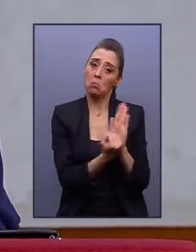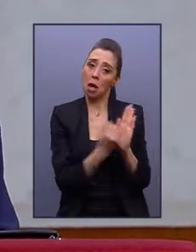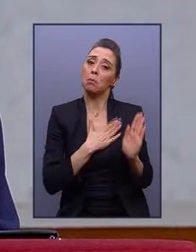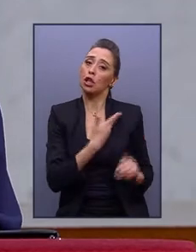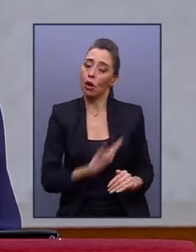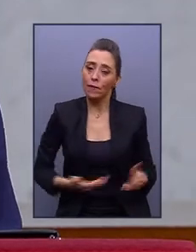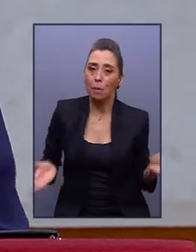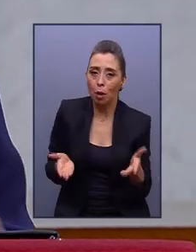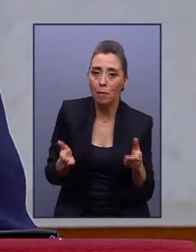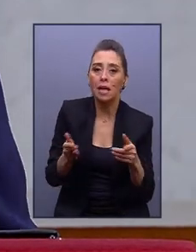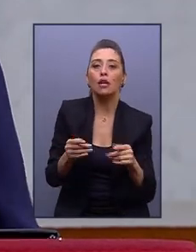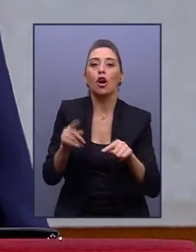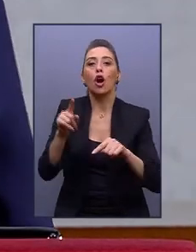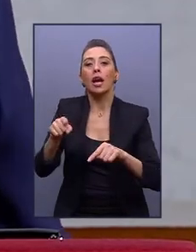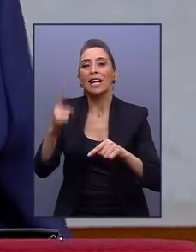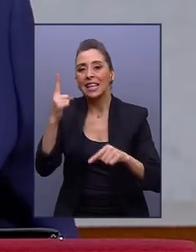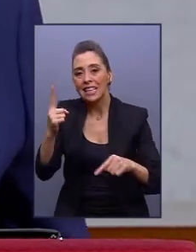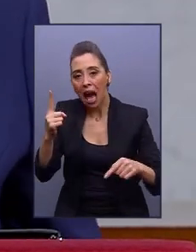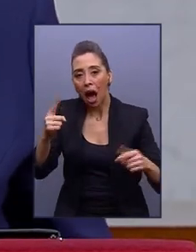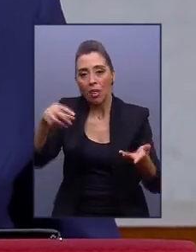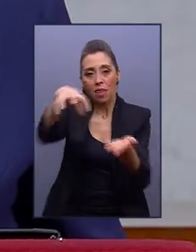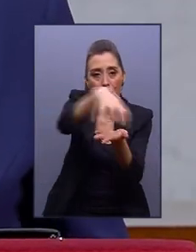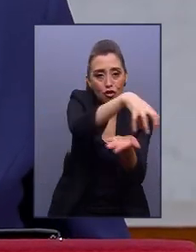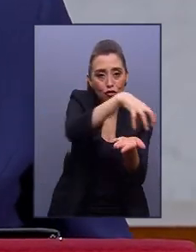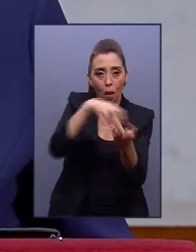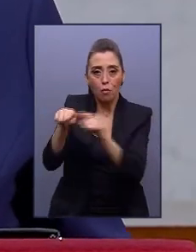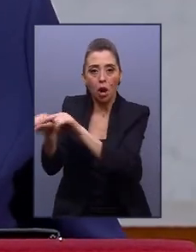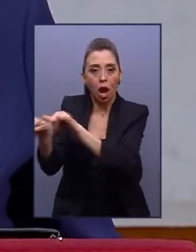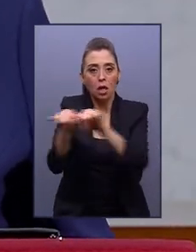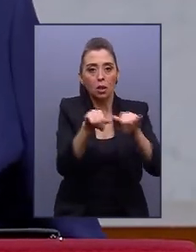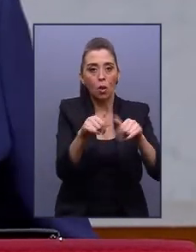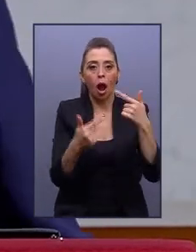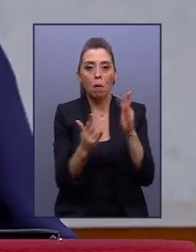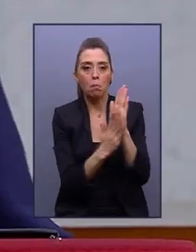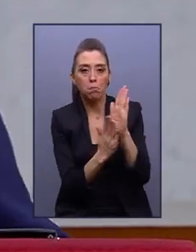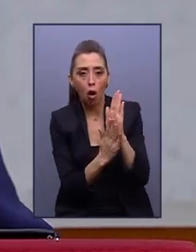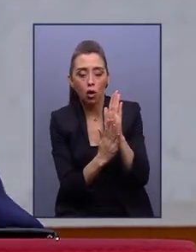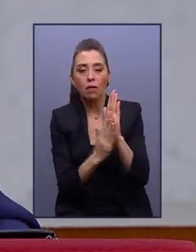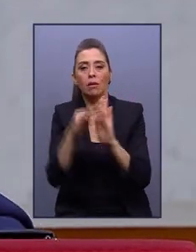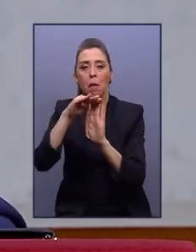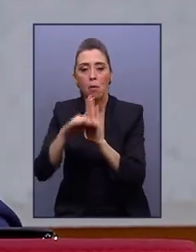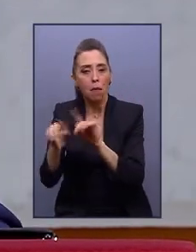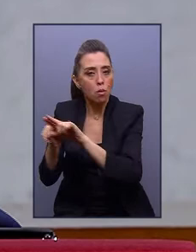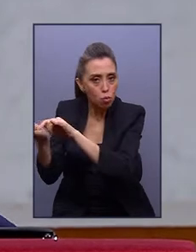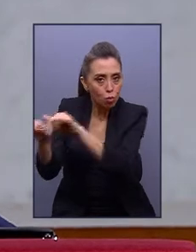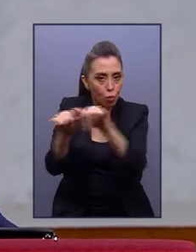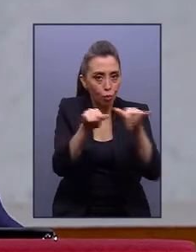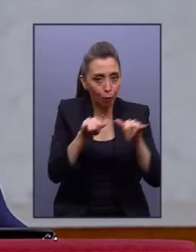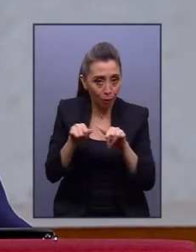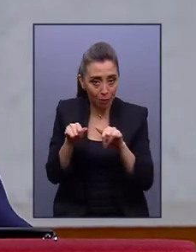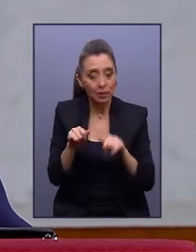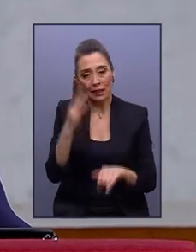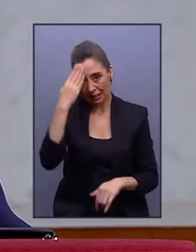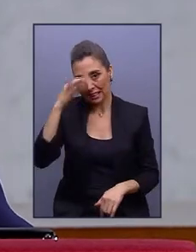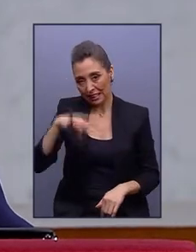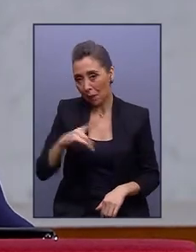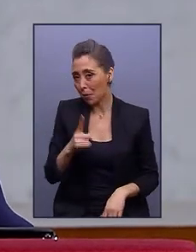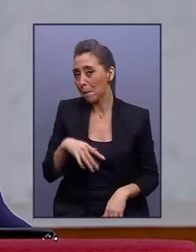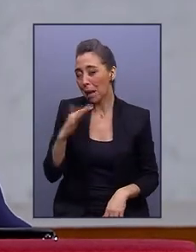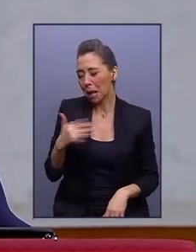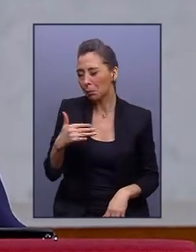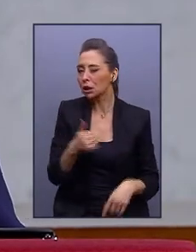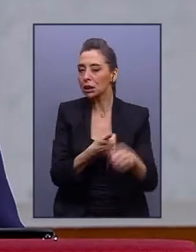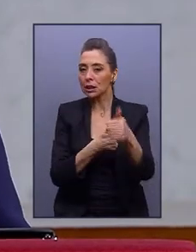gobierno, promover la equidad territorial en cada una de las políticas y de los programas que hemos impulsado. Sabemos que uno de los más